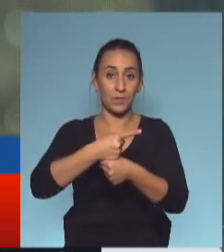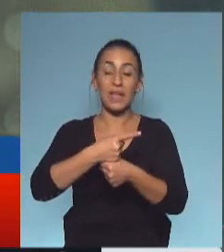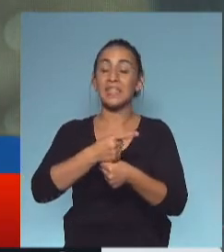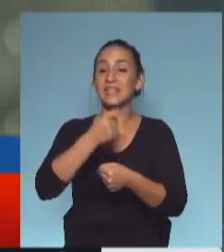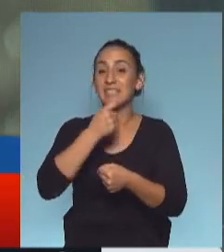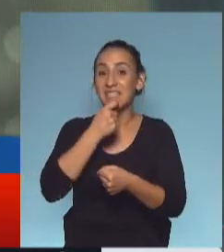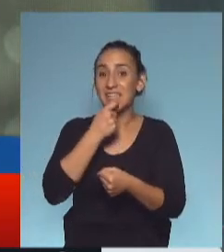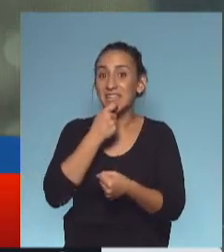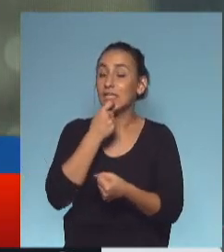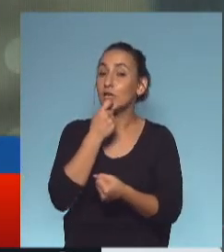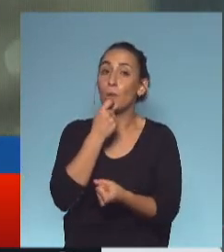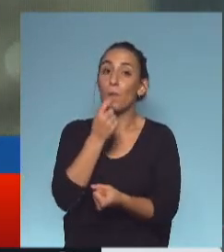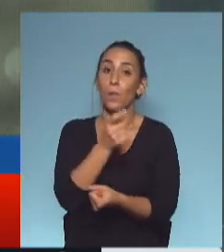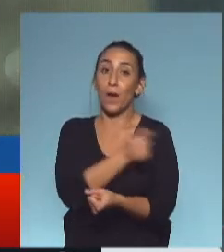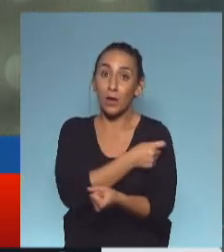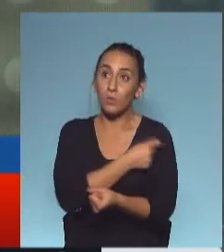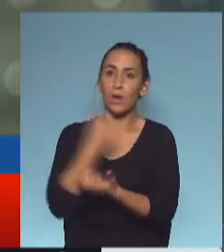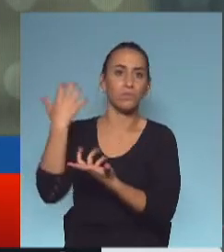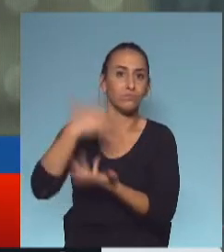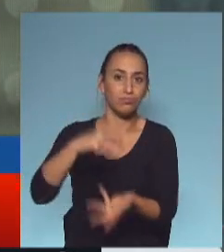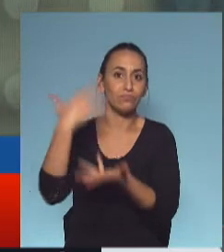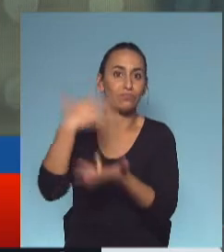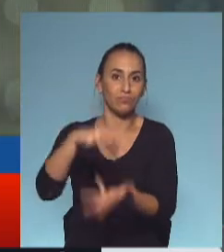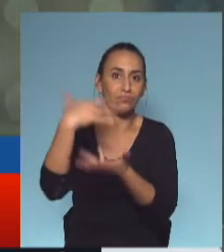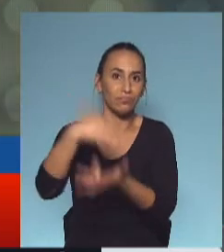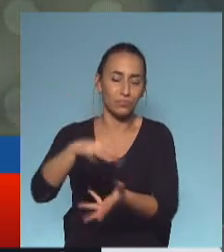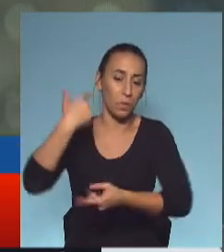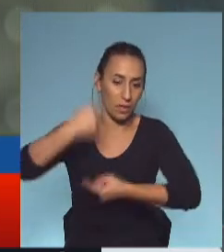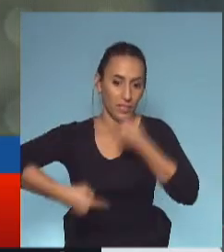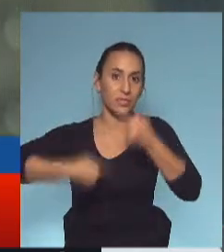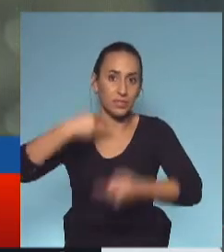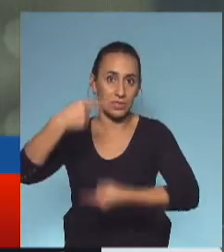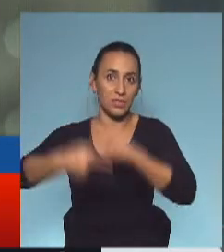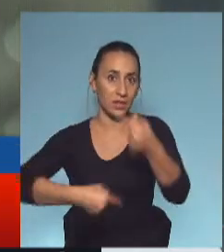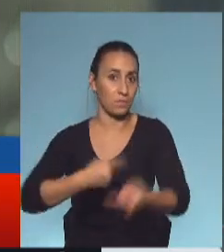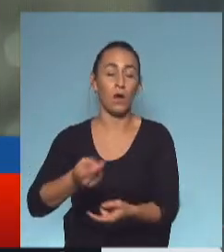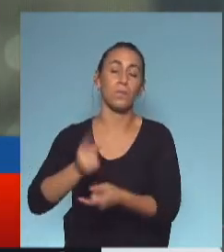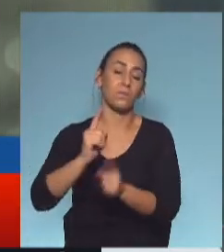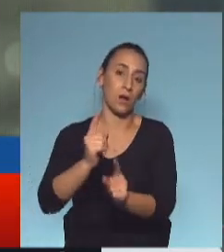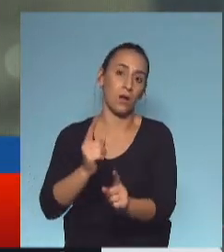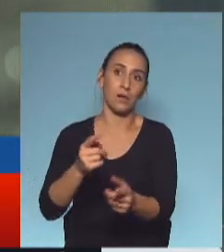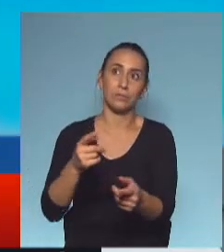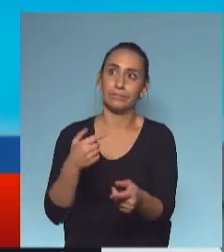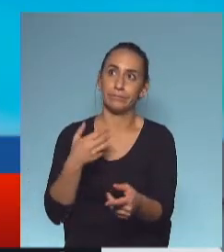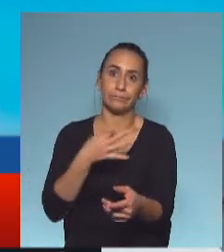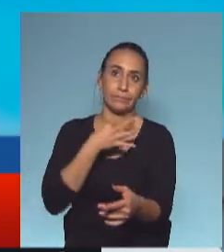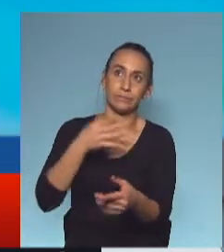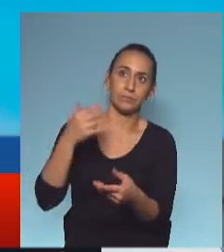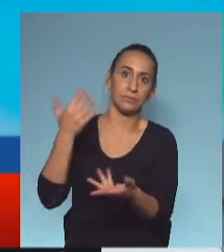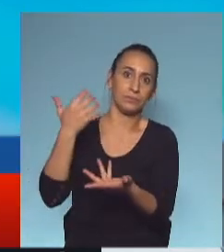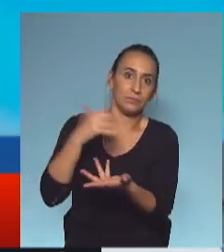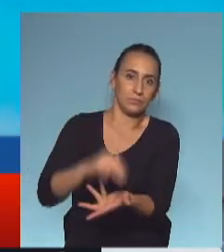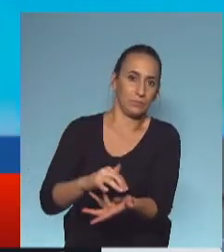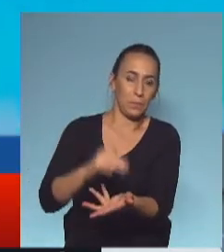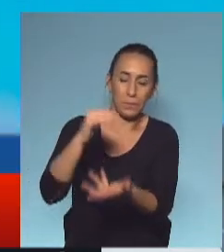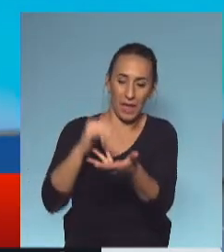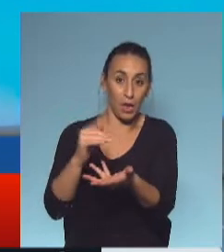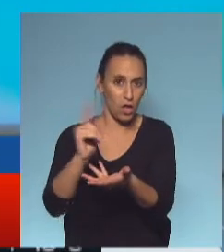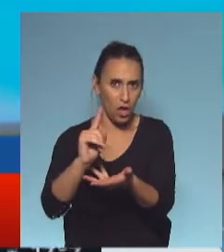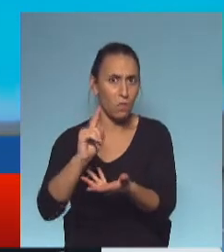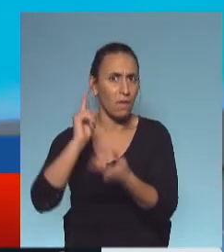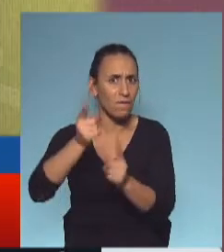siga llegando sea con el ritmo que estiman a partir de haber destrabado sobre todo el cuello de botella de AstraZeneca, ¿no? Se ha escuchado recién en Carlos Bianco